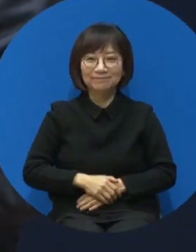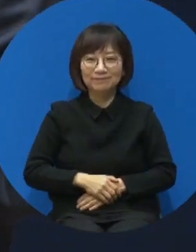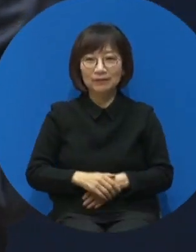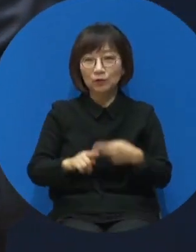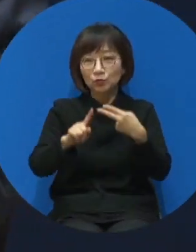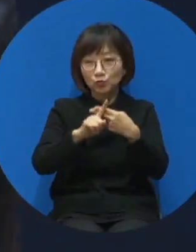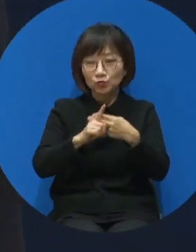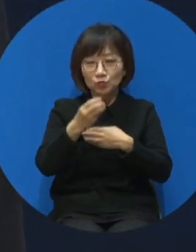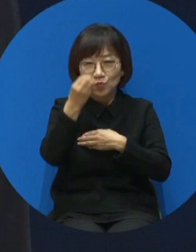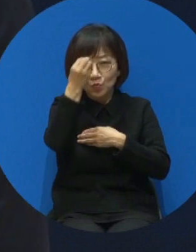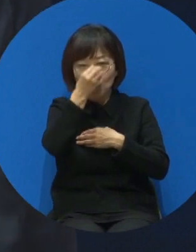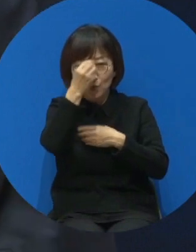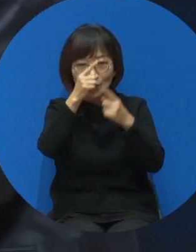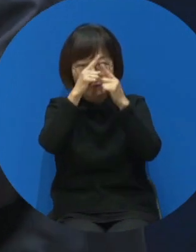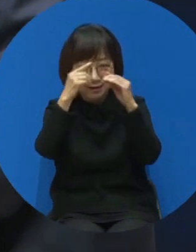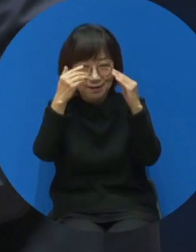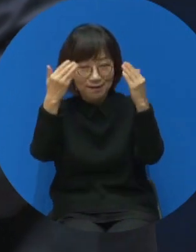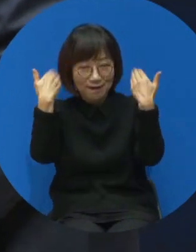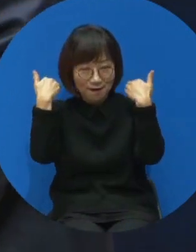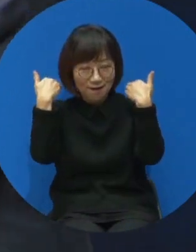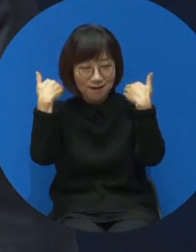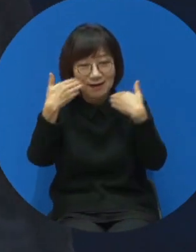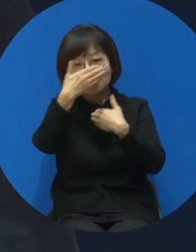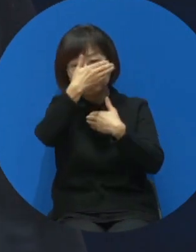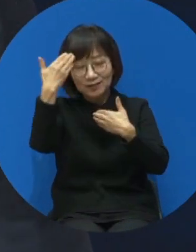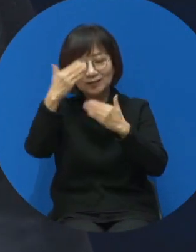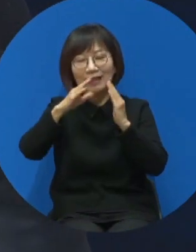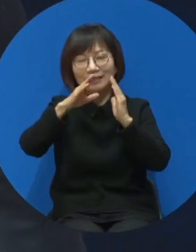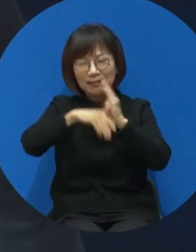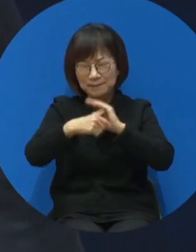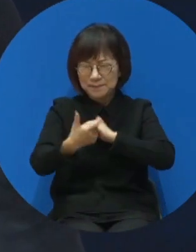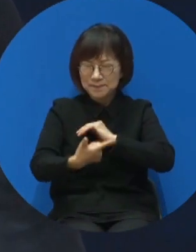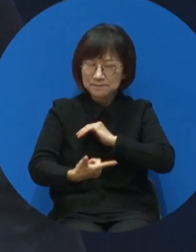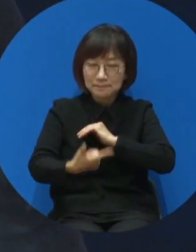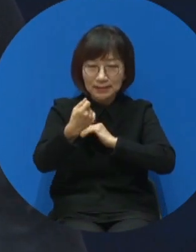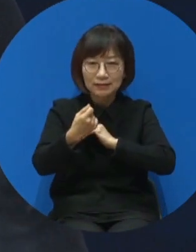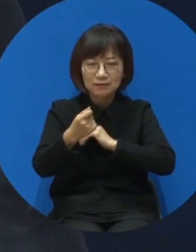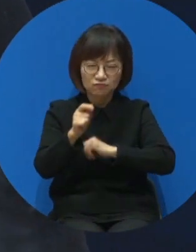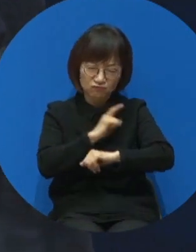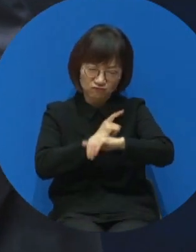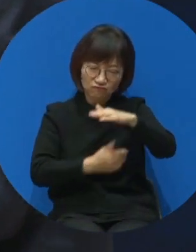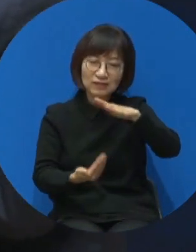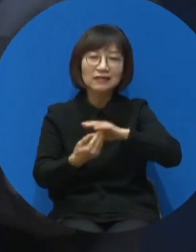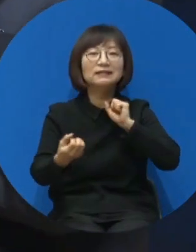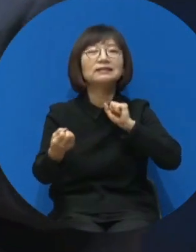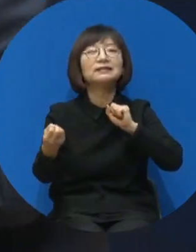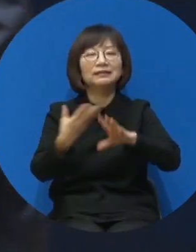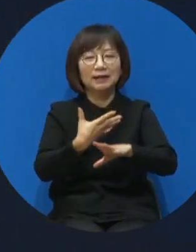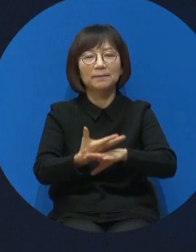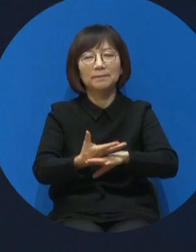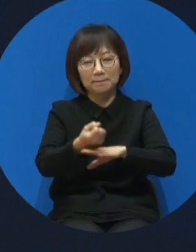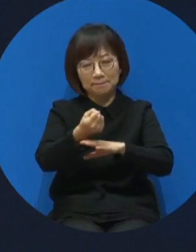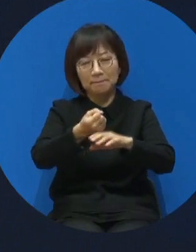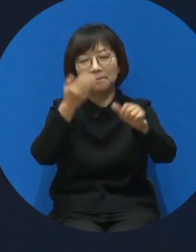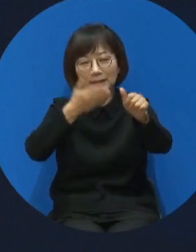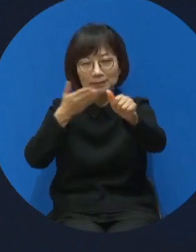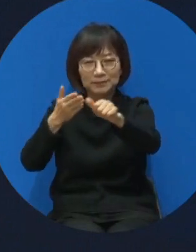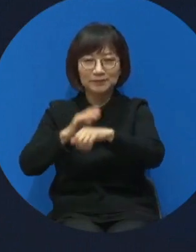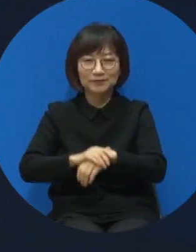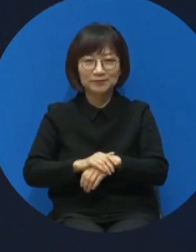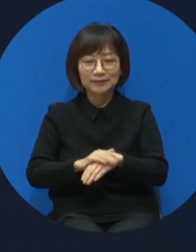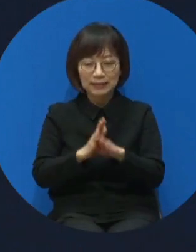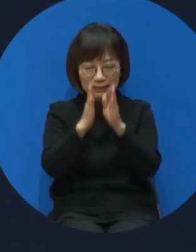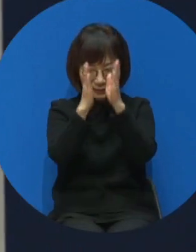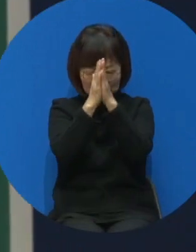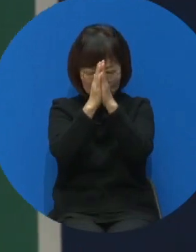en secundaria bachillerato y la universidad que ven rápidamente de hacer esto por eso que todos lo vamos a hacer por